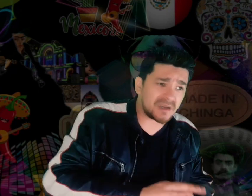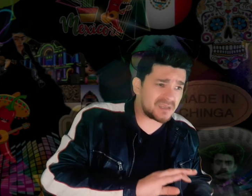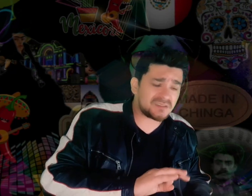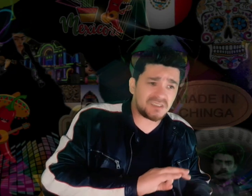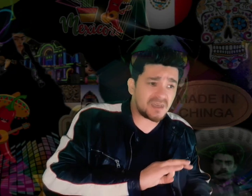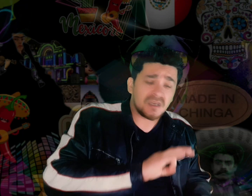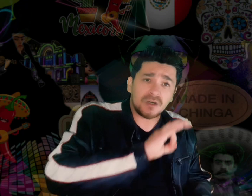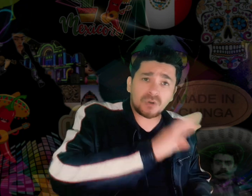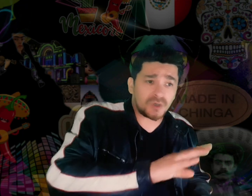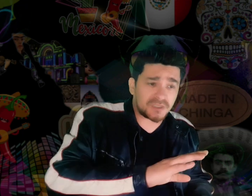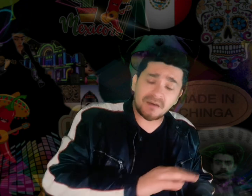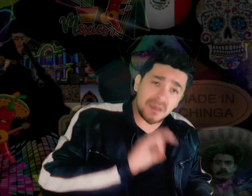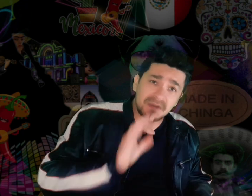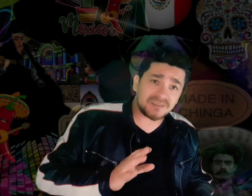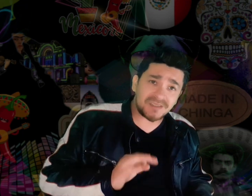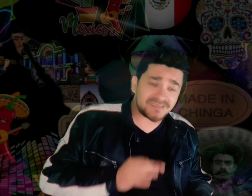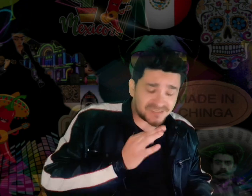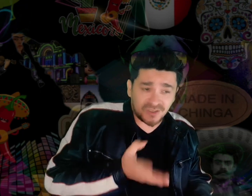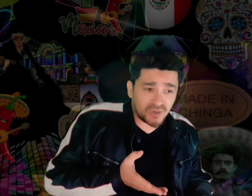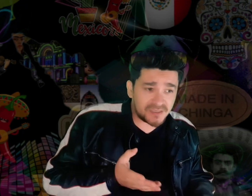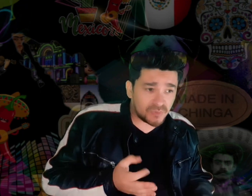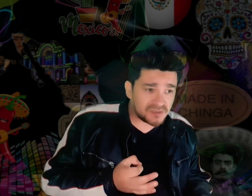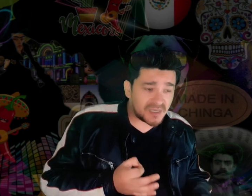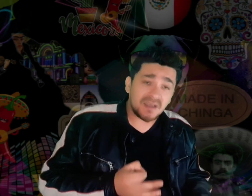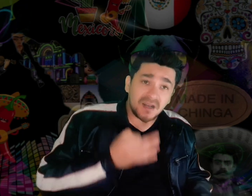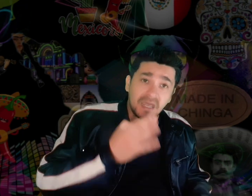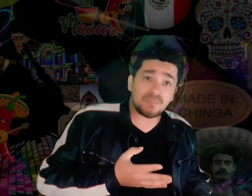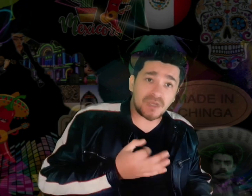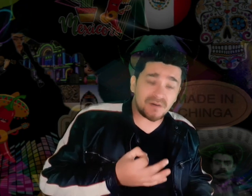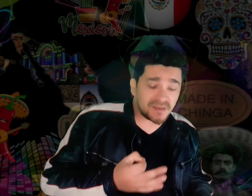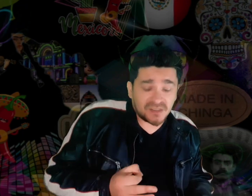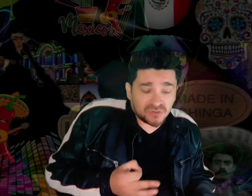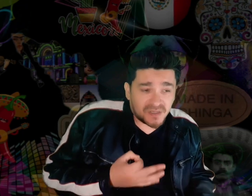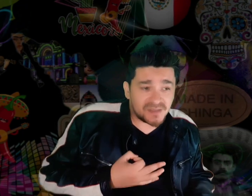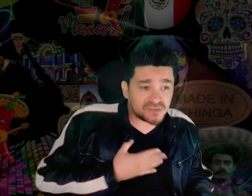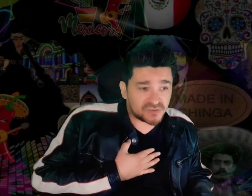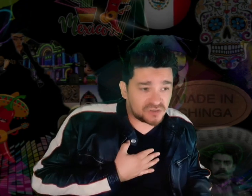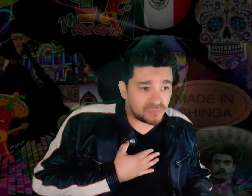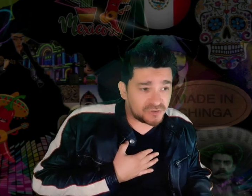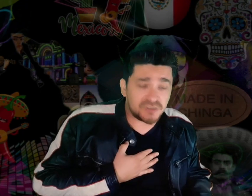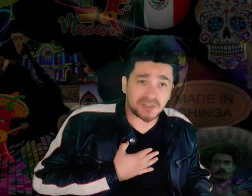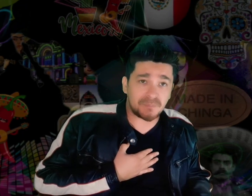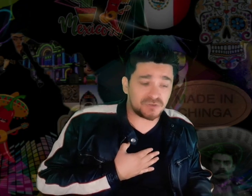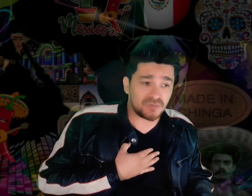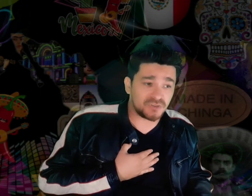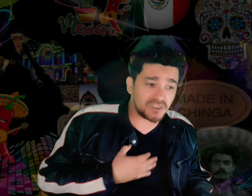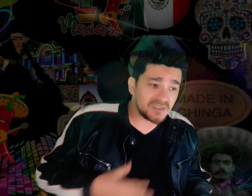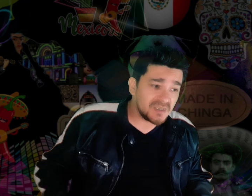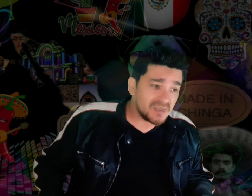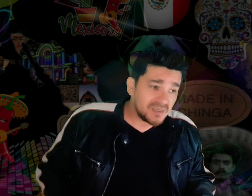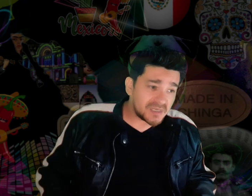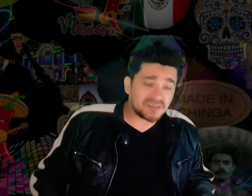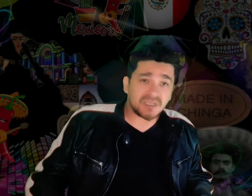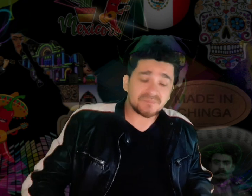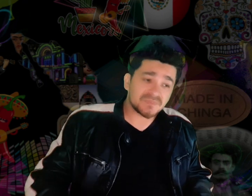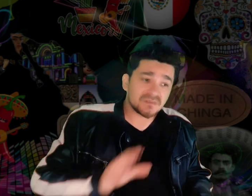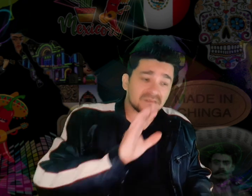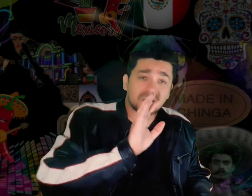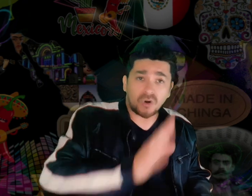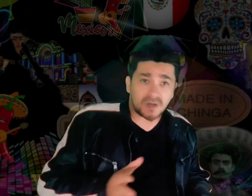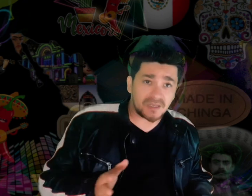siempre de Argentina, no cuenta. Es mentira, C5N cuenta la pura verdad, y es un canal que yo sigo un montón y respeto un montón.